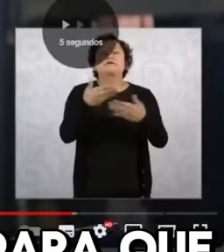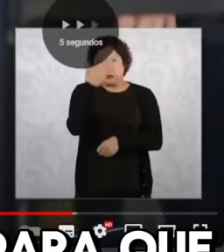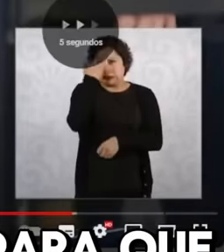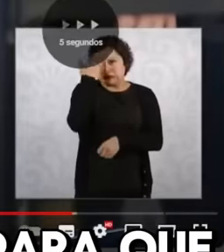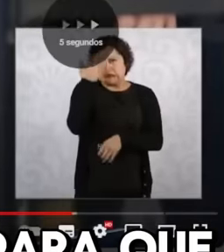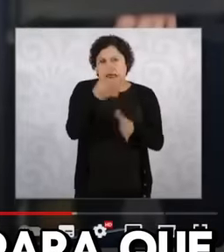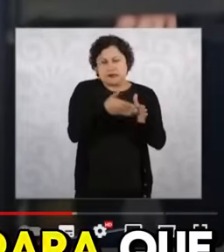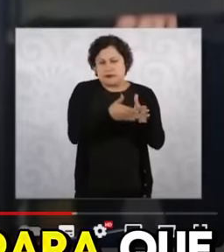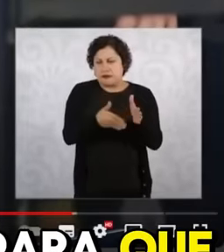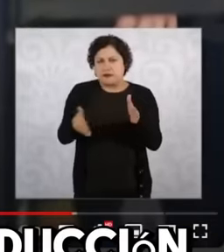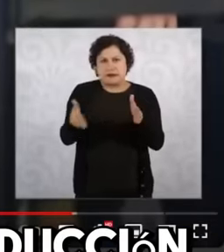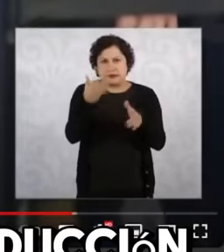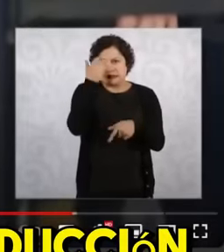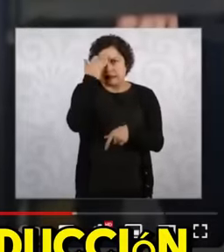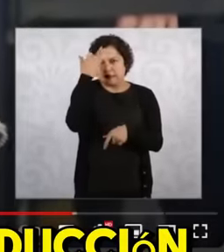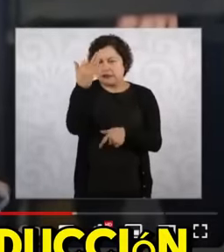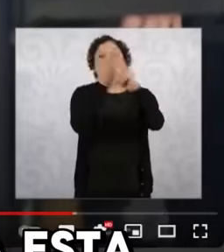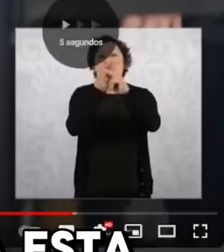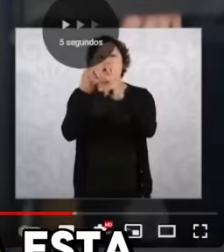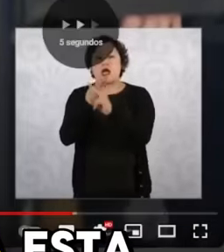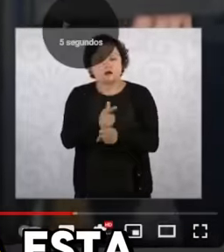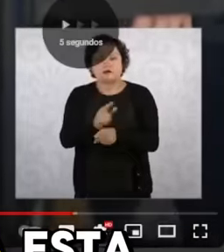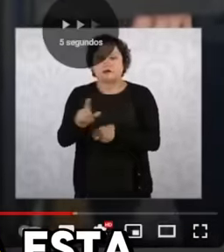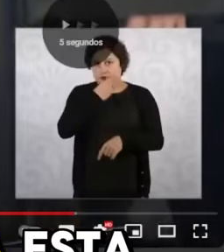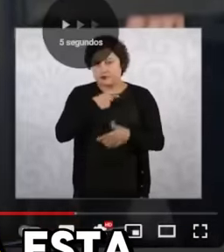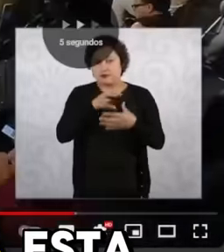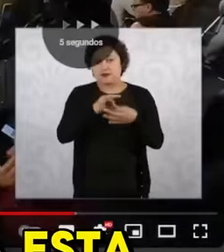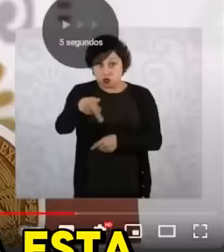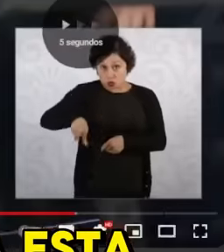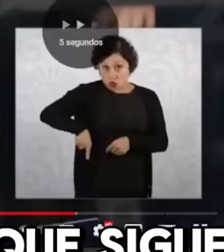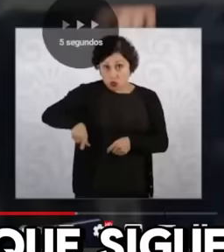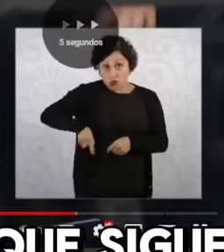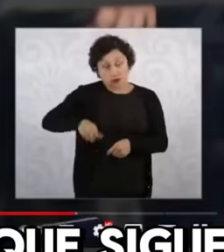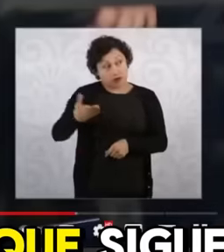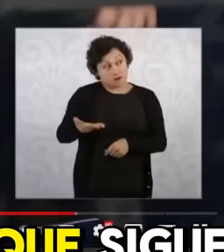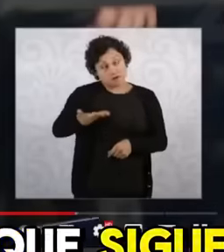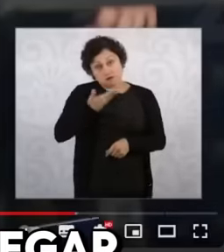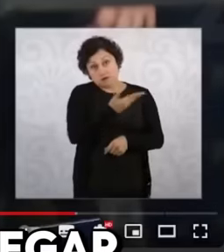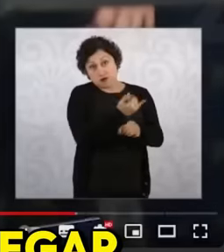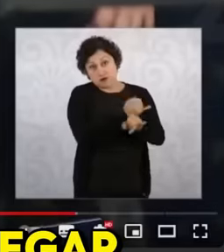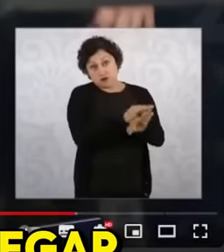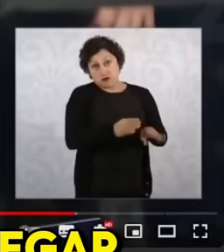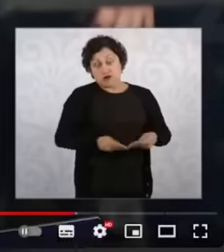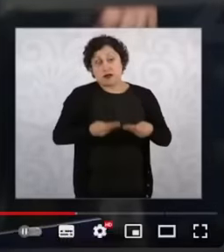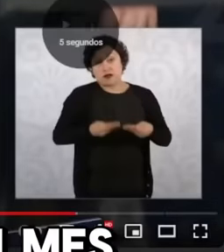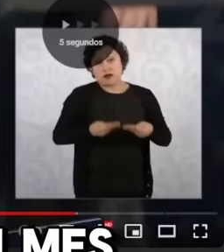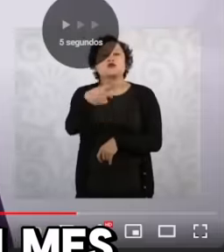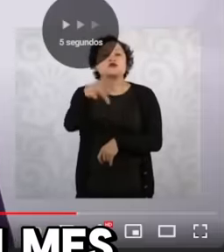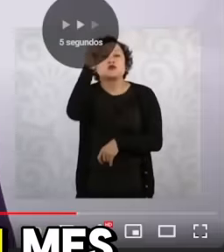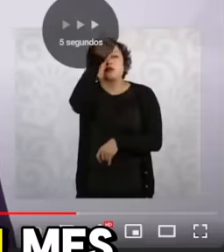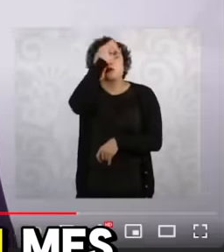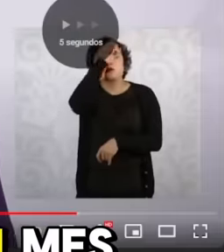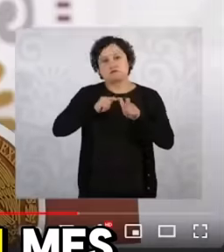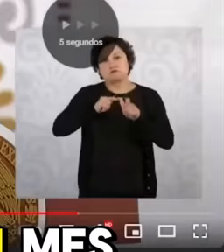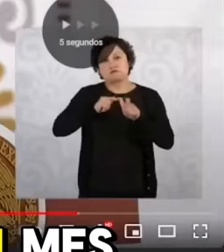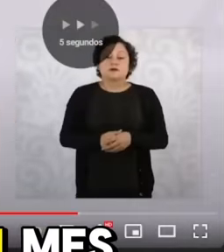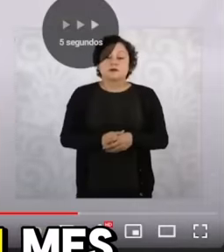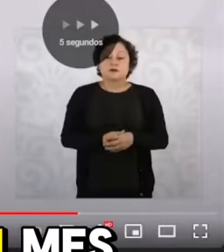este estado presidenta para que se vean reducción, era alta, ticiada, esta información que siguen sin entregar. Se envió